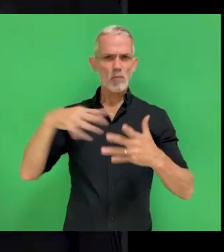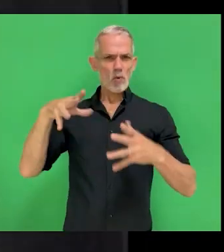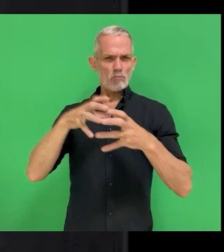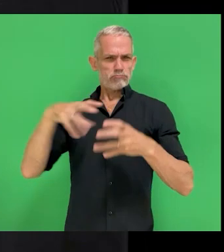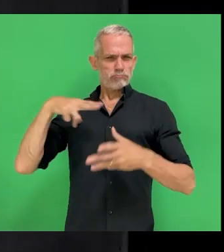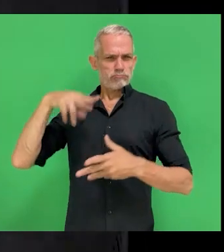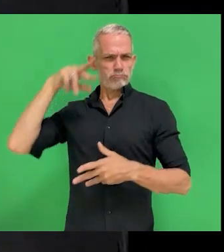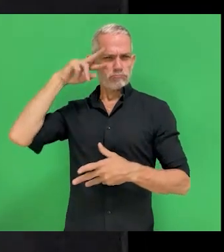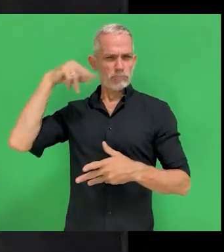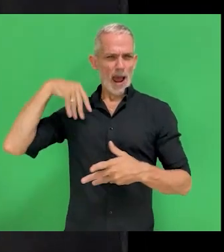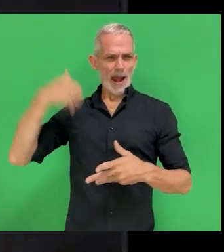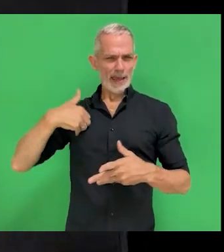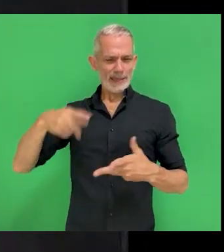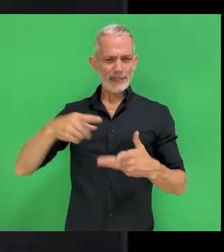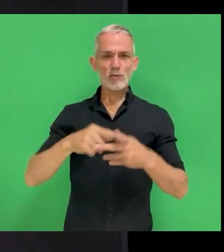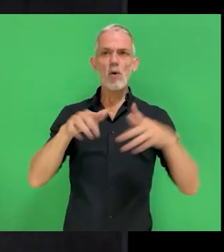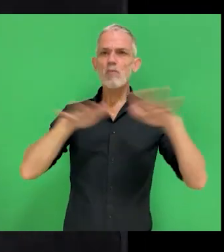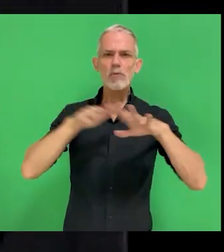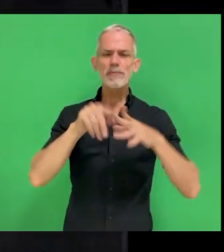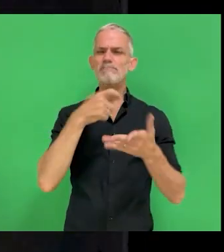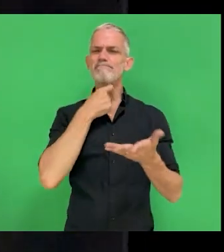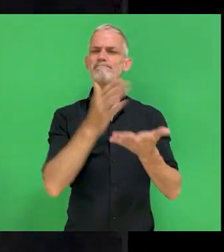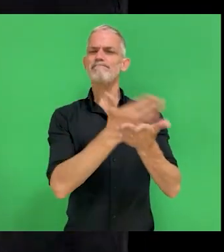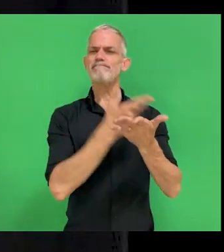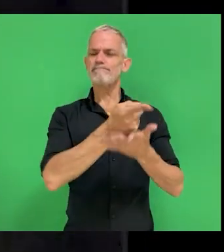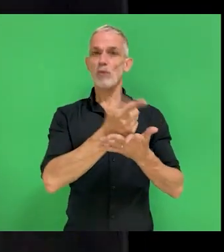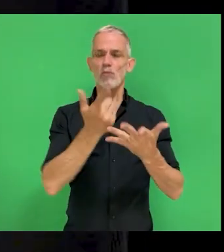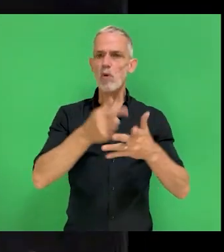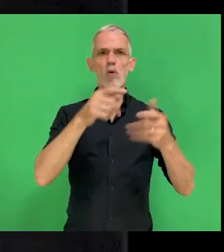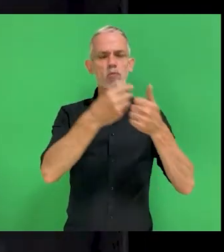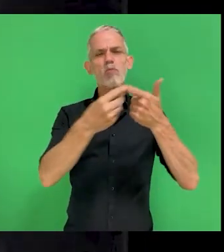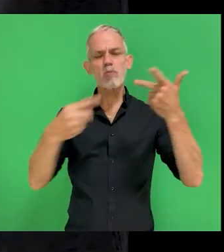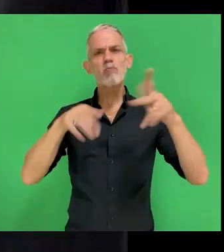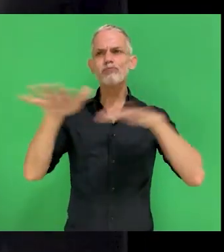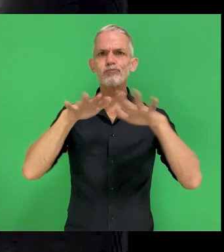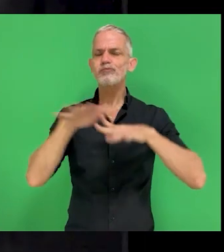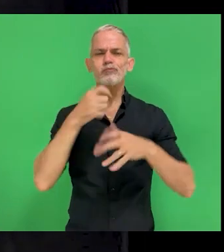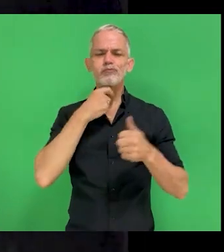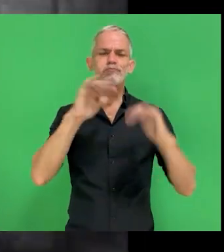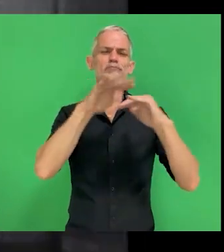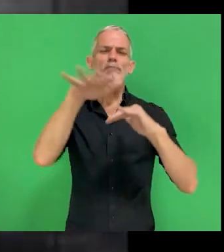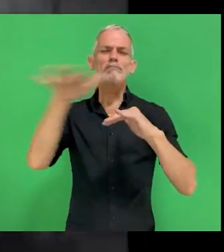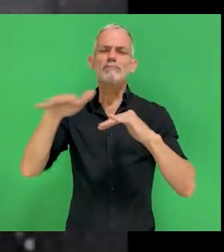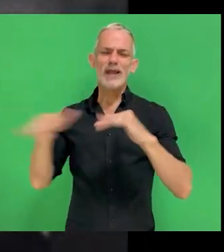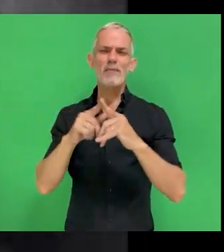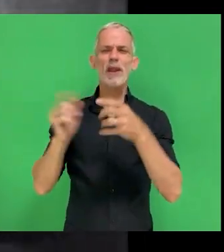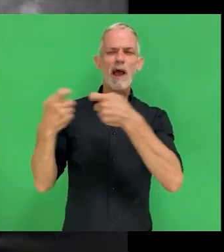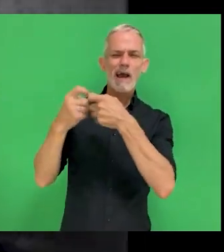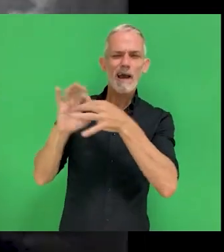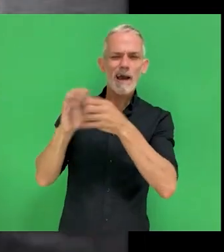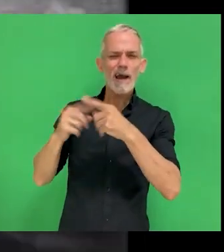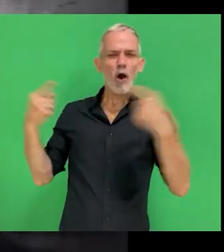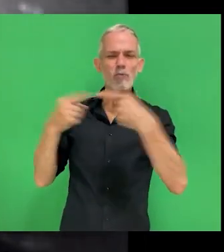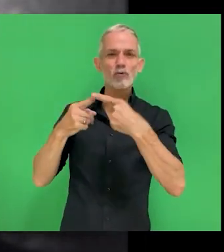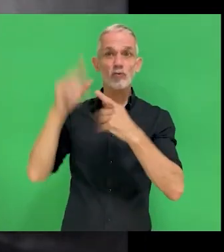argentina. Los movimientos desestabilizadores fueron muchísimos y en todos los órdenes. Alianzas opositoras con